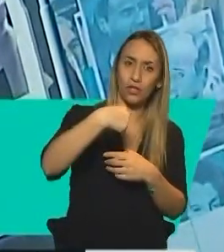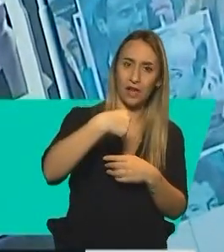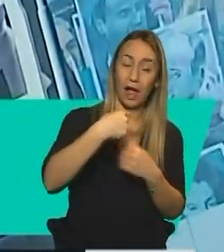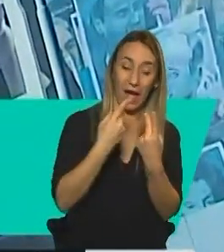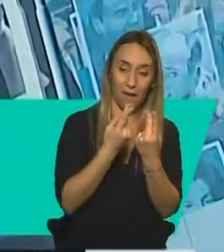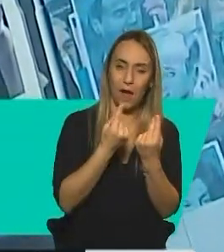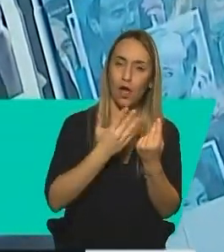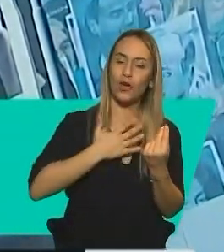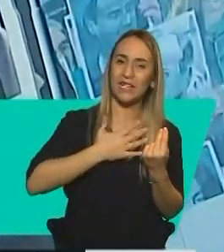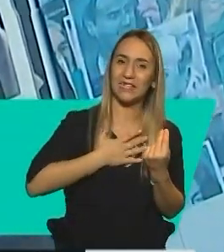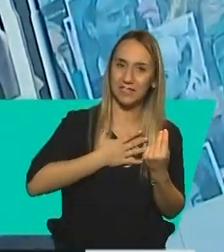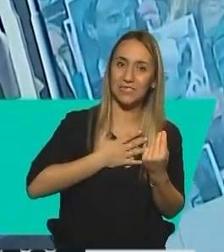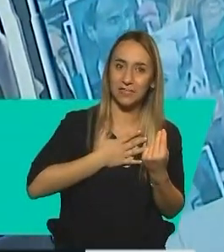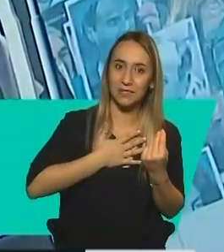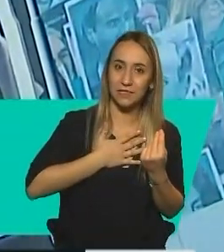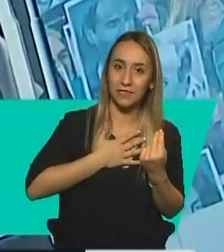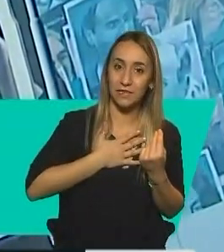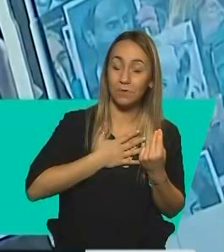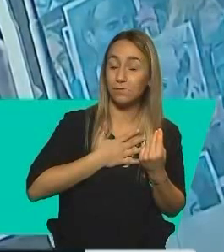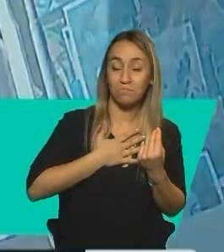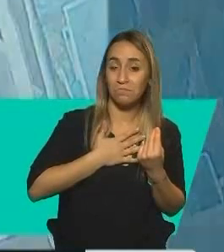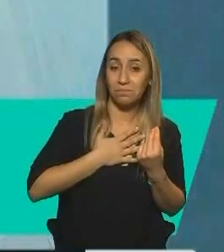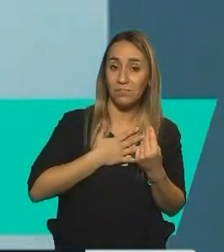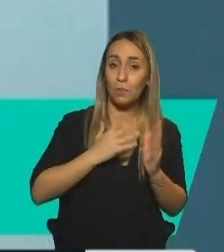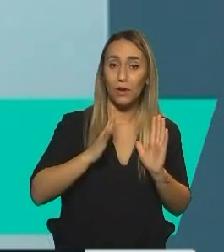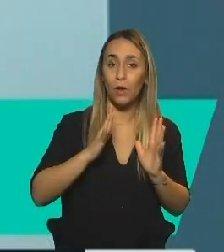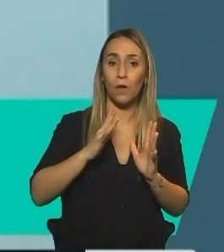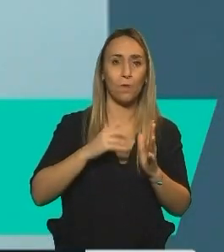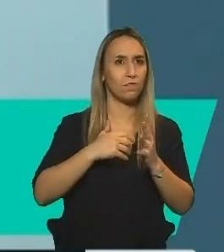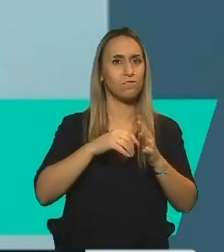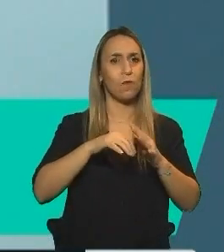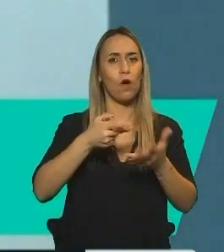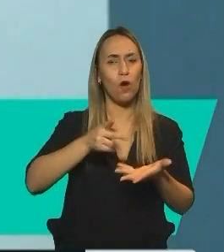quiso atacar. Y de algún modo la reconstrucción del edificio,